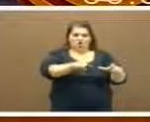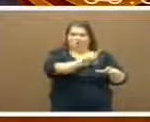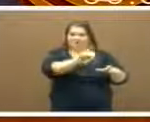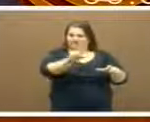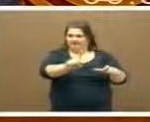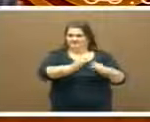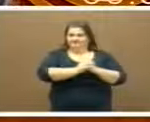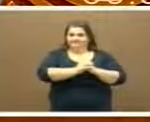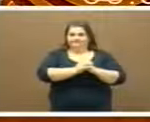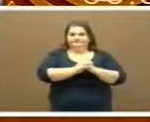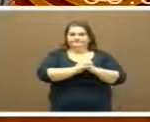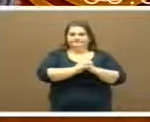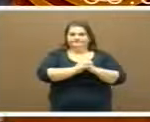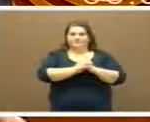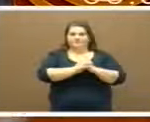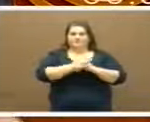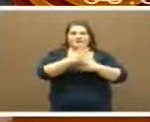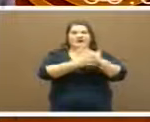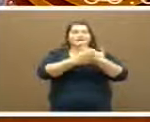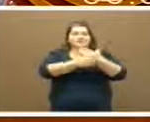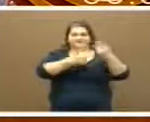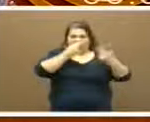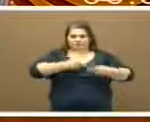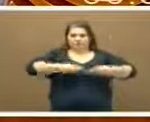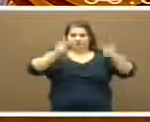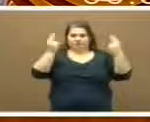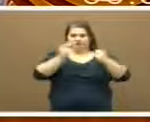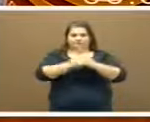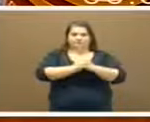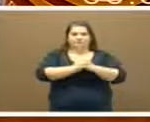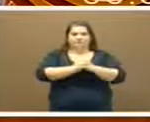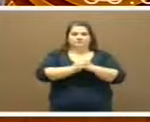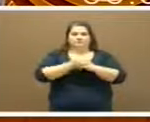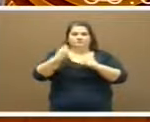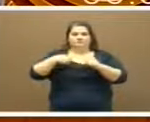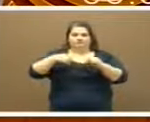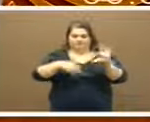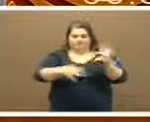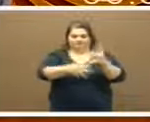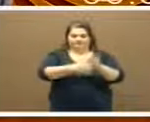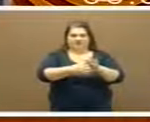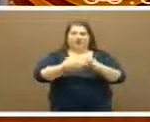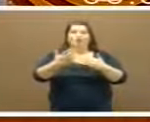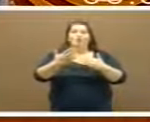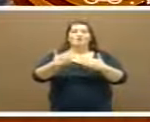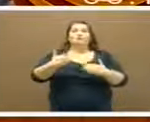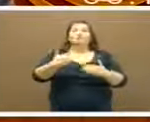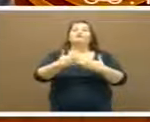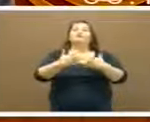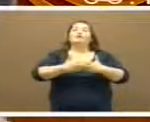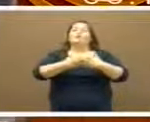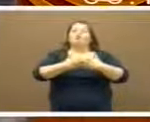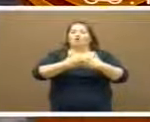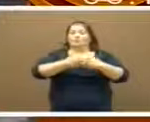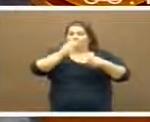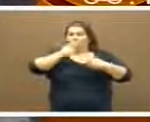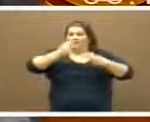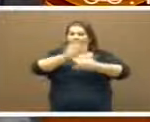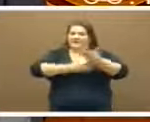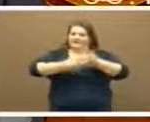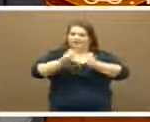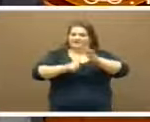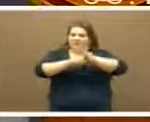11, Administración Pública, a aquello relativo a Función Pública y a Cooperación al Desarrollo.